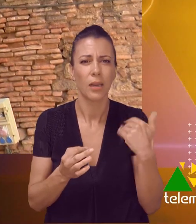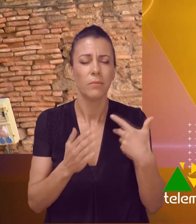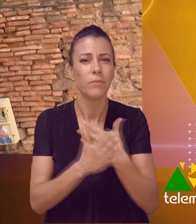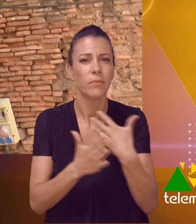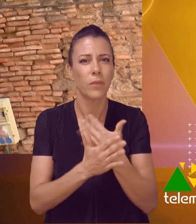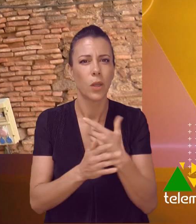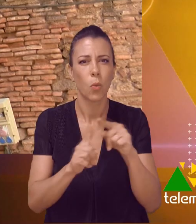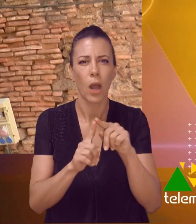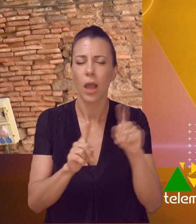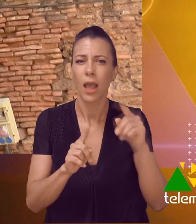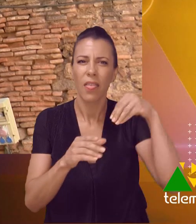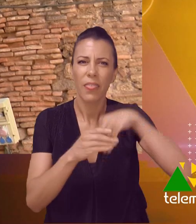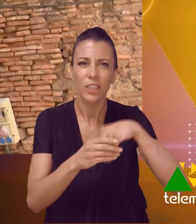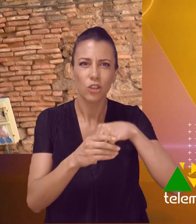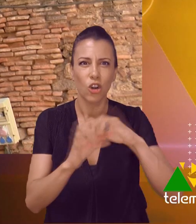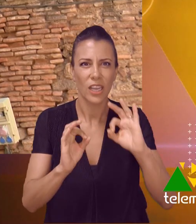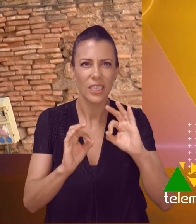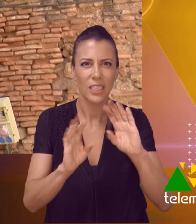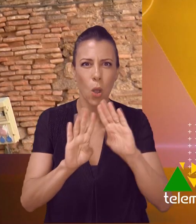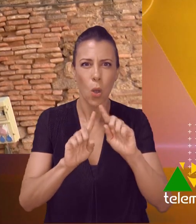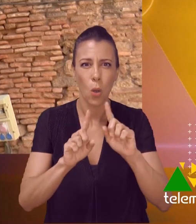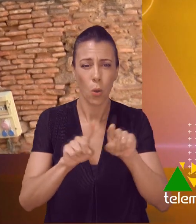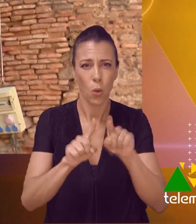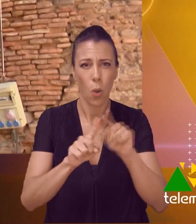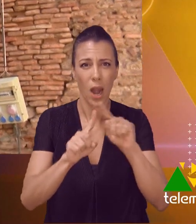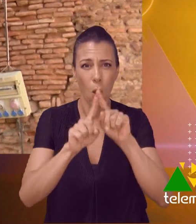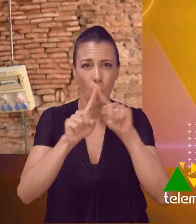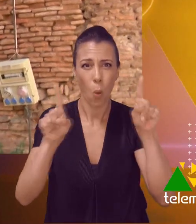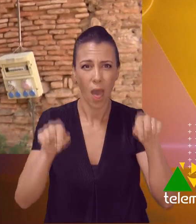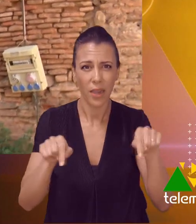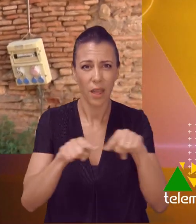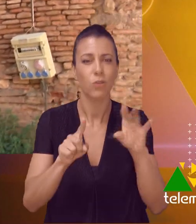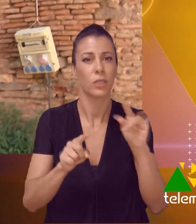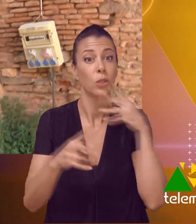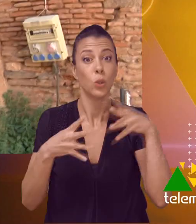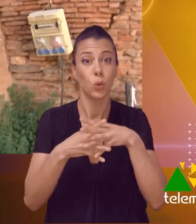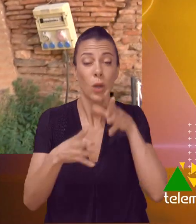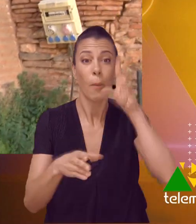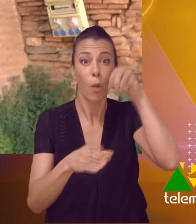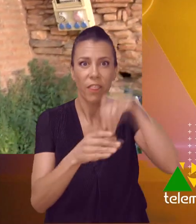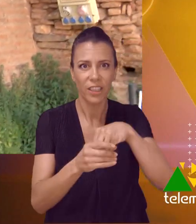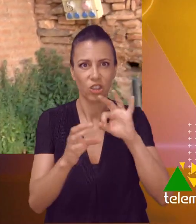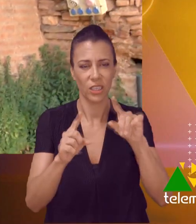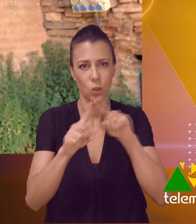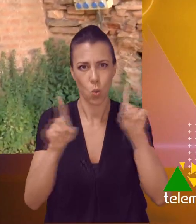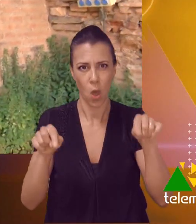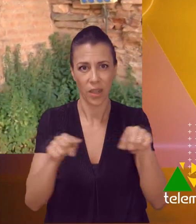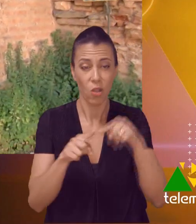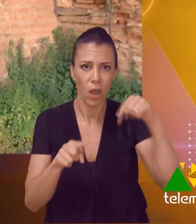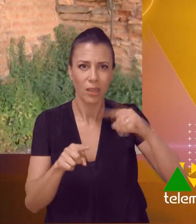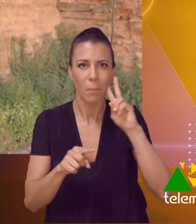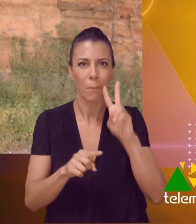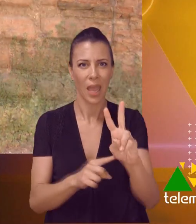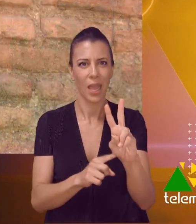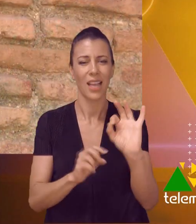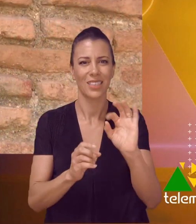anterior cuadrado. Por, ¿no?, dentro la Torre de la Vela es cuadrada, por dentro tiene una estructura cuadrada y después apretilada. Es posible que